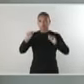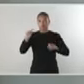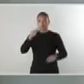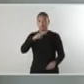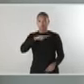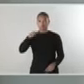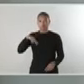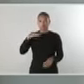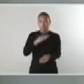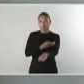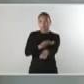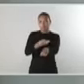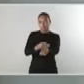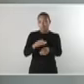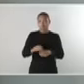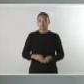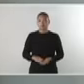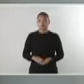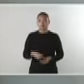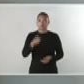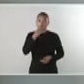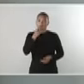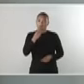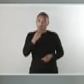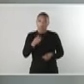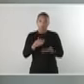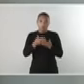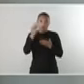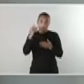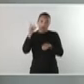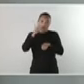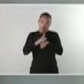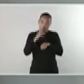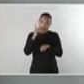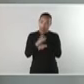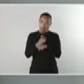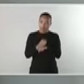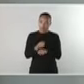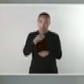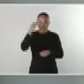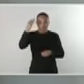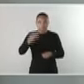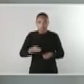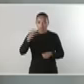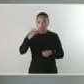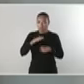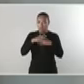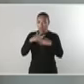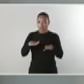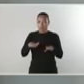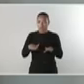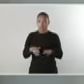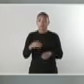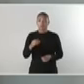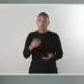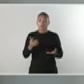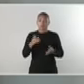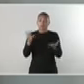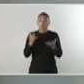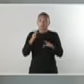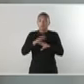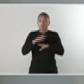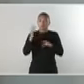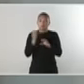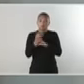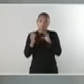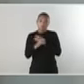familias lo dije desde el primer día basta Basta ya voy a hacer lo que sea